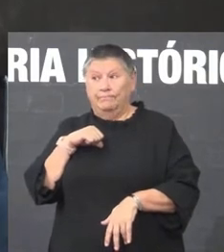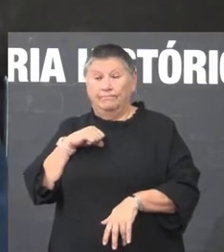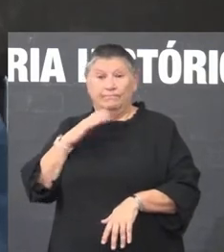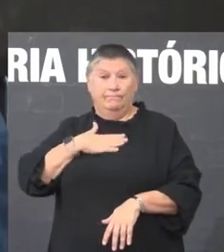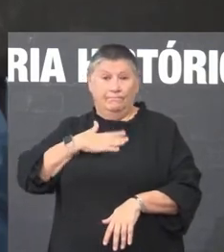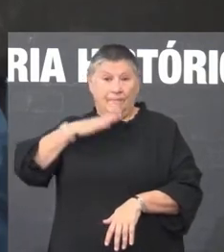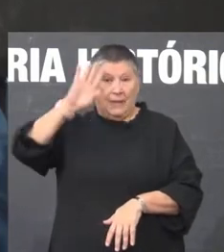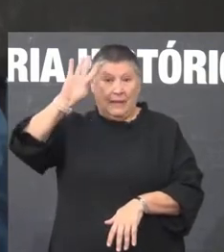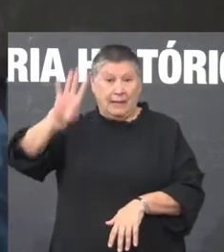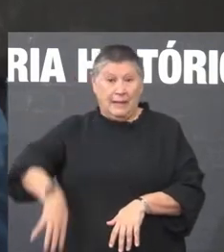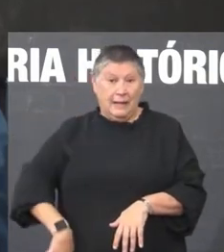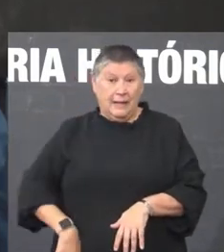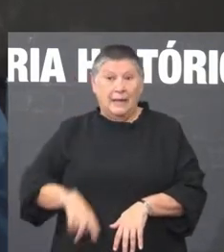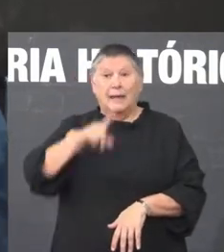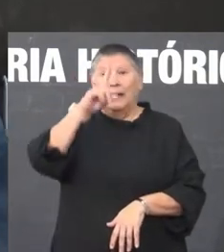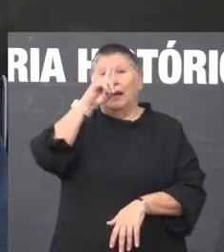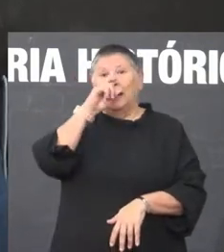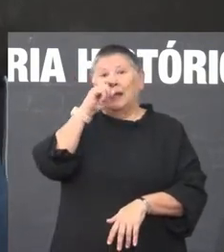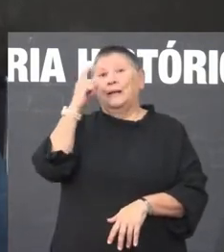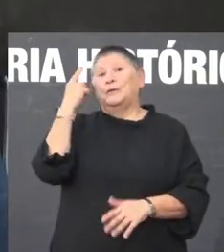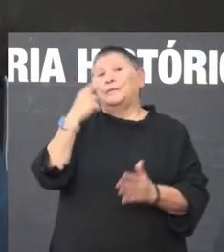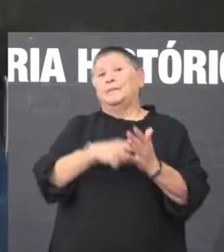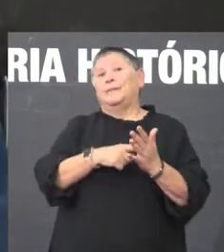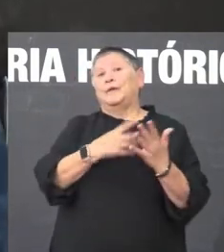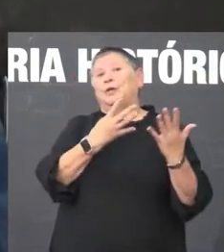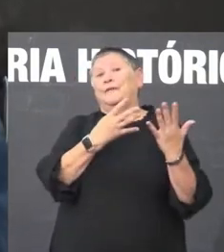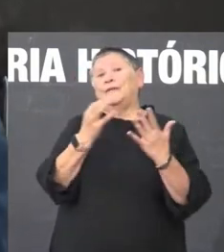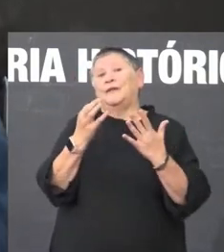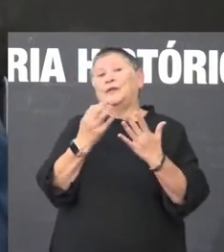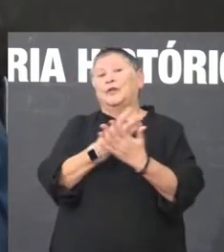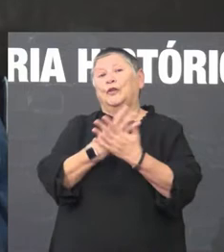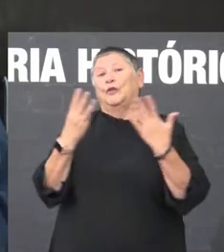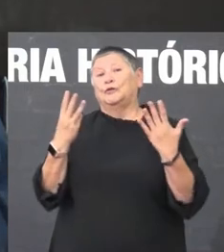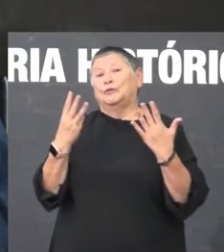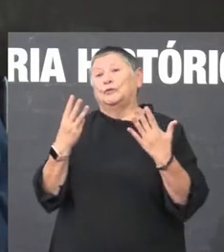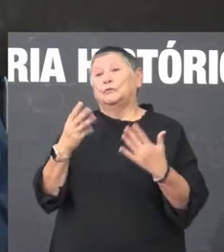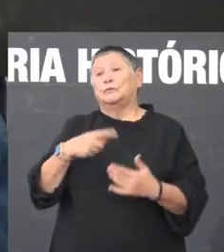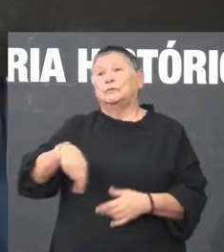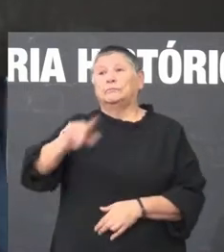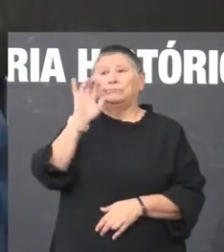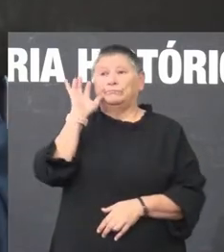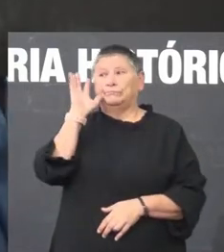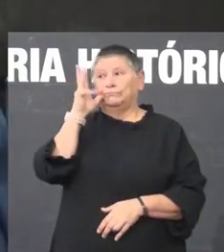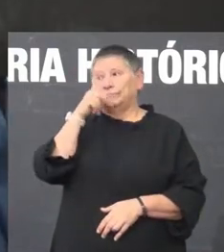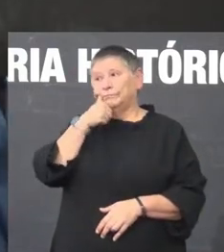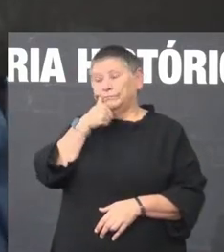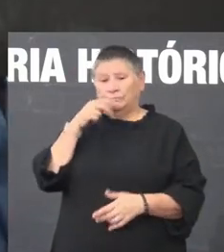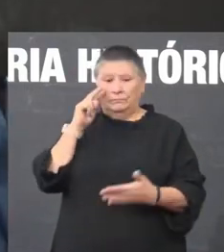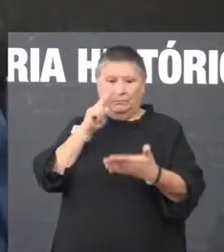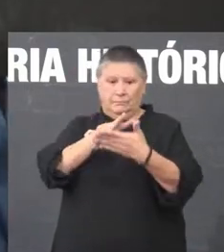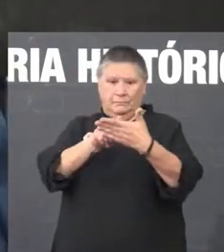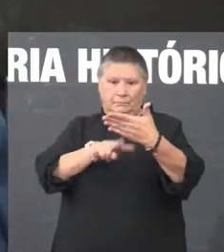catalán, en el año 1918, uno se sonrojaba cuando leía las actas,